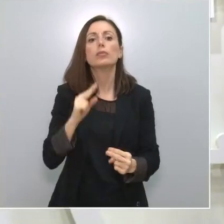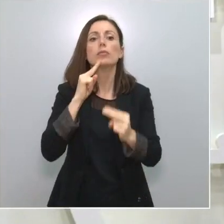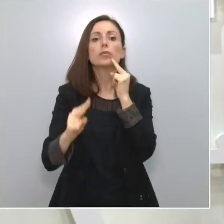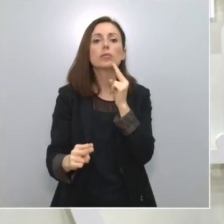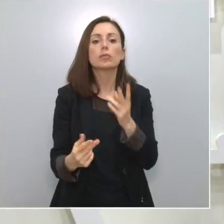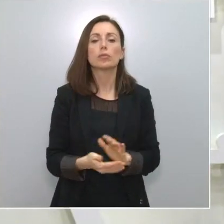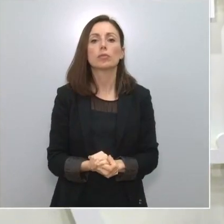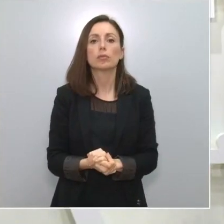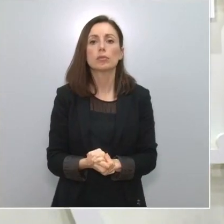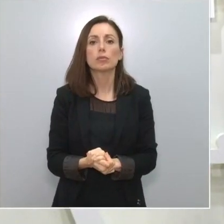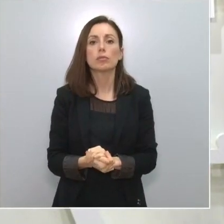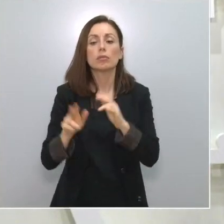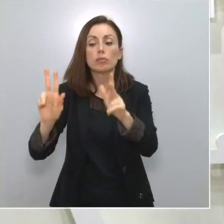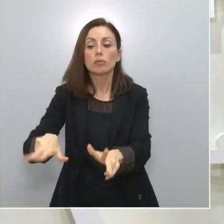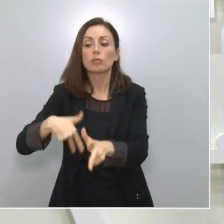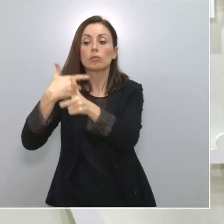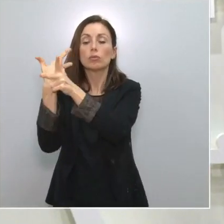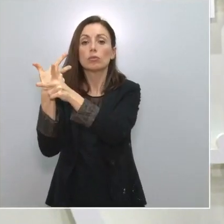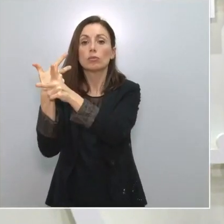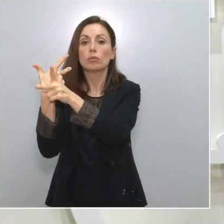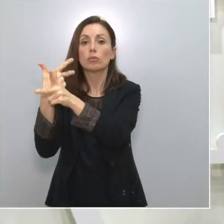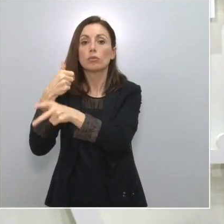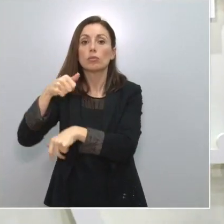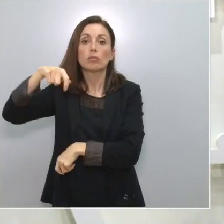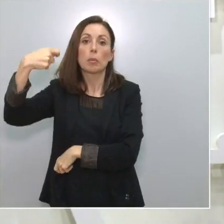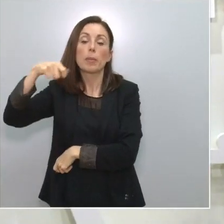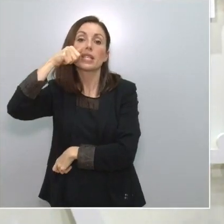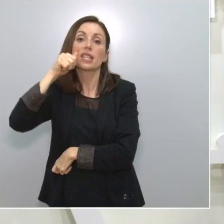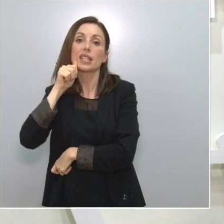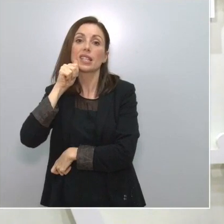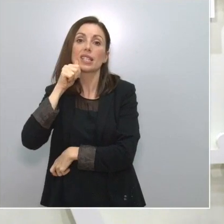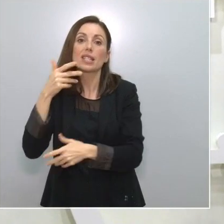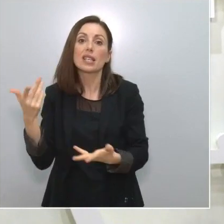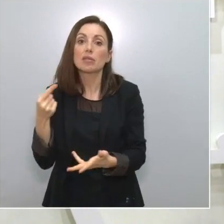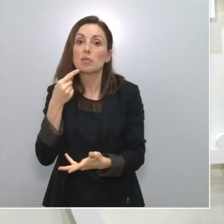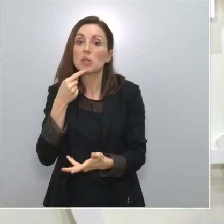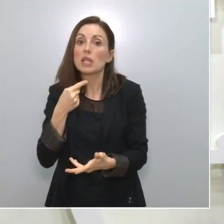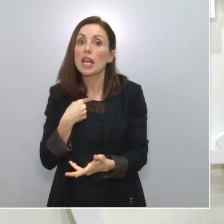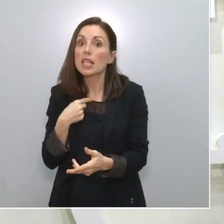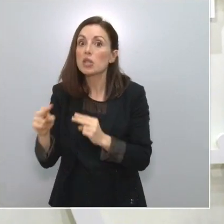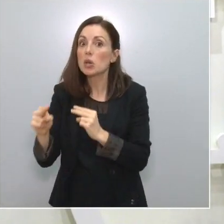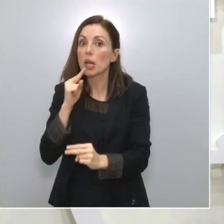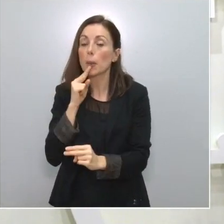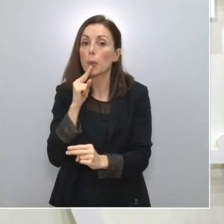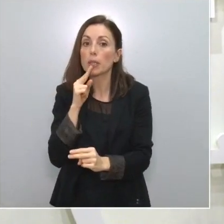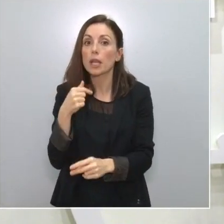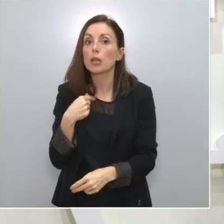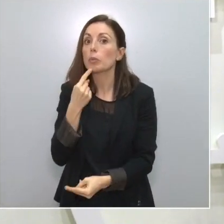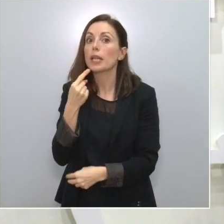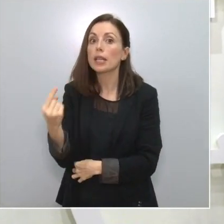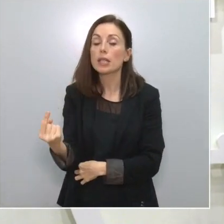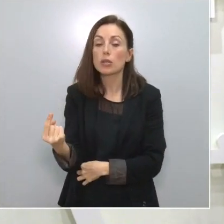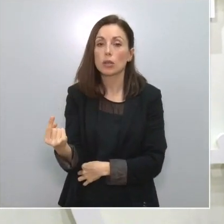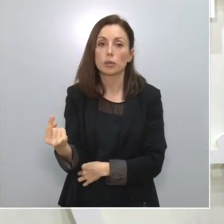Pues en la videoconferencia el señor Sánchez, el presidente Sánchez, no nos ha dado respuesta de ello y yo le he requerido a que